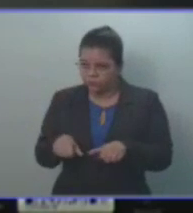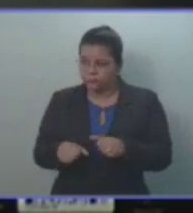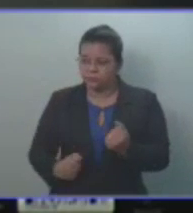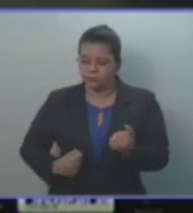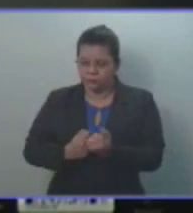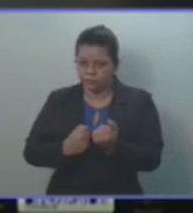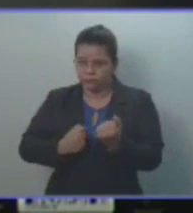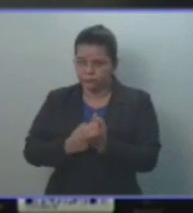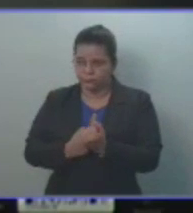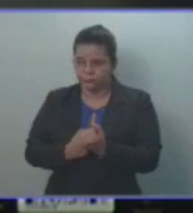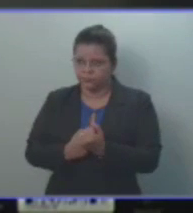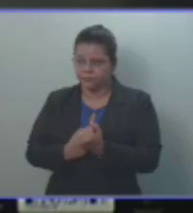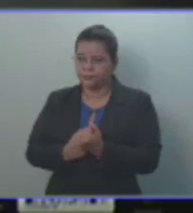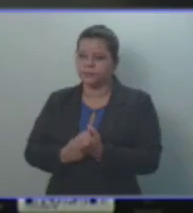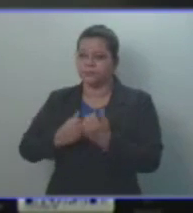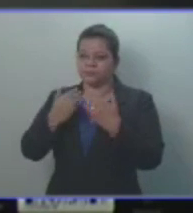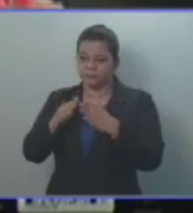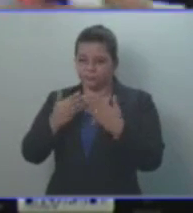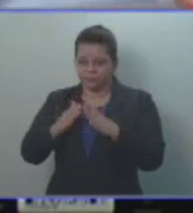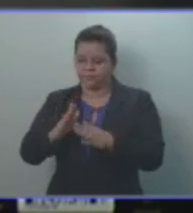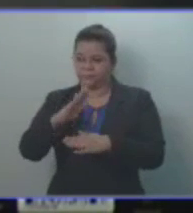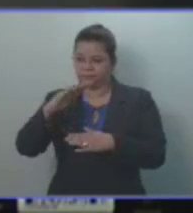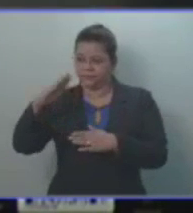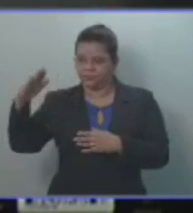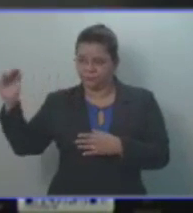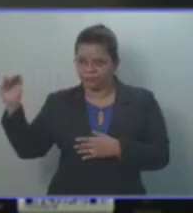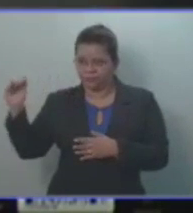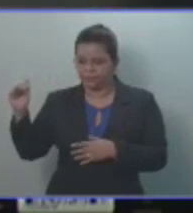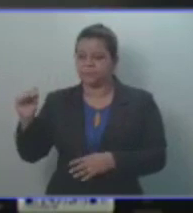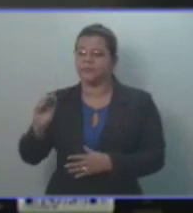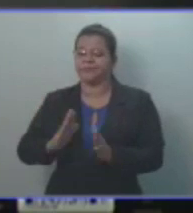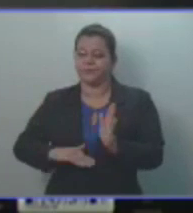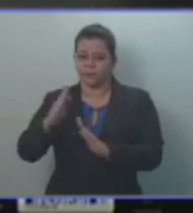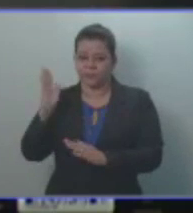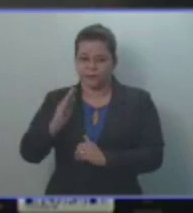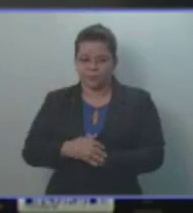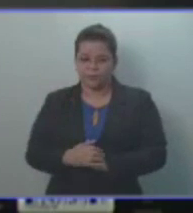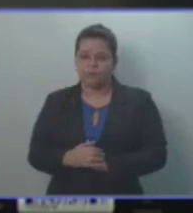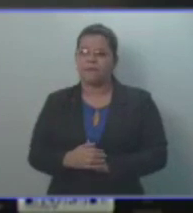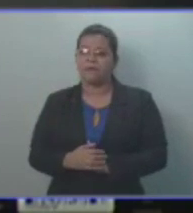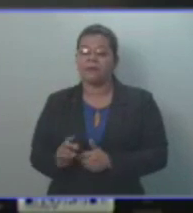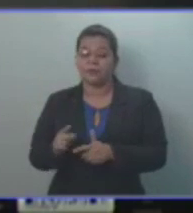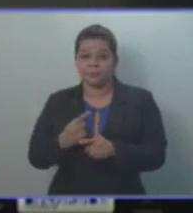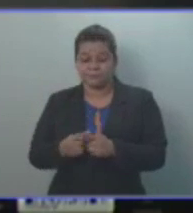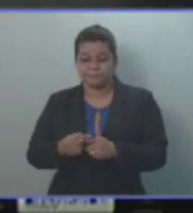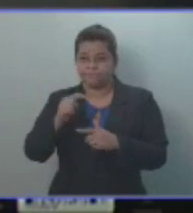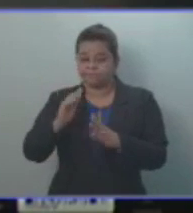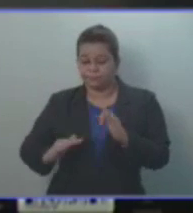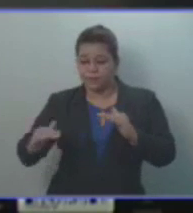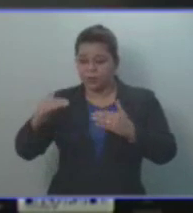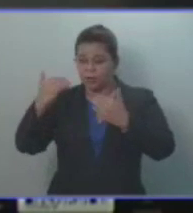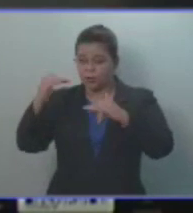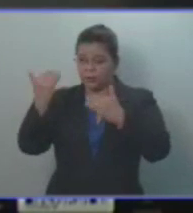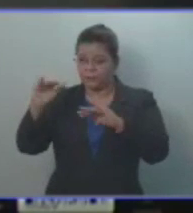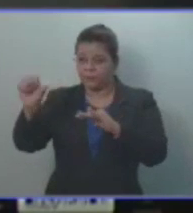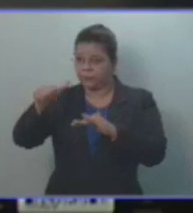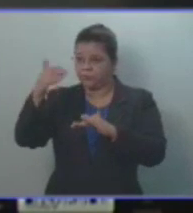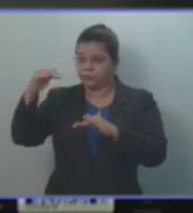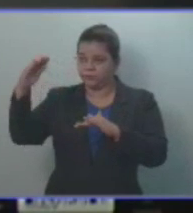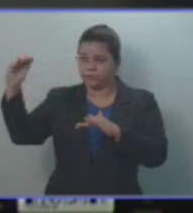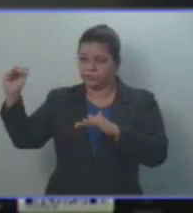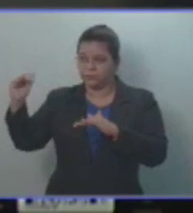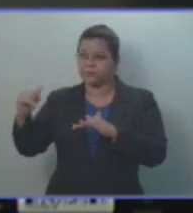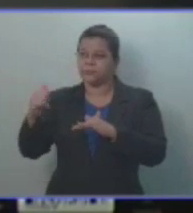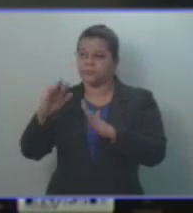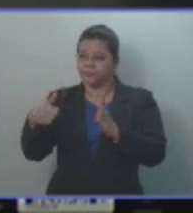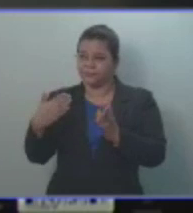cooperación existentes en el país con los más altos estándares internacionales para la definición de